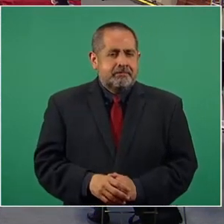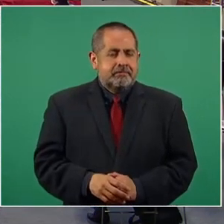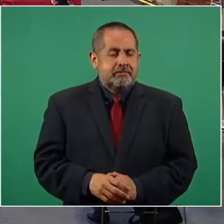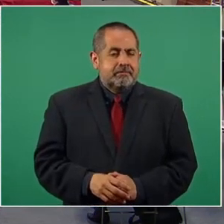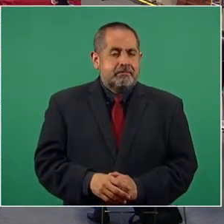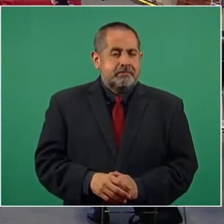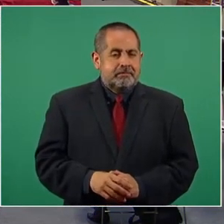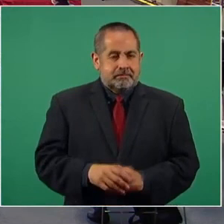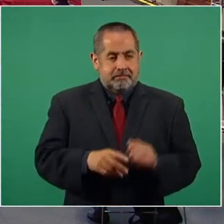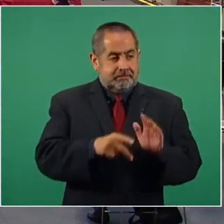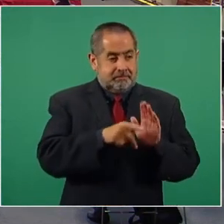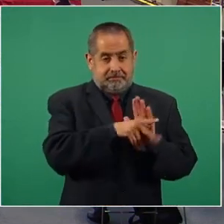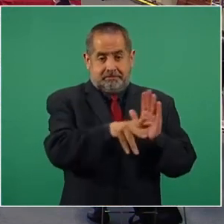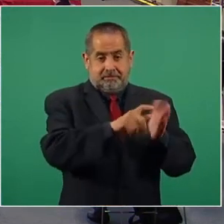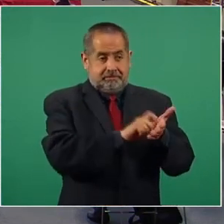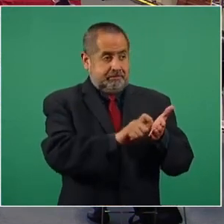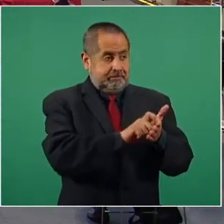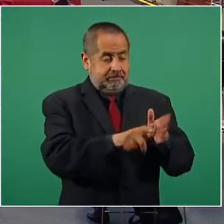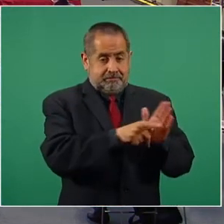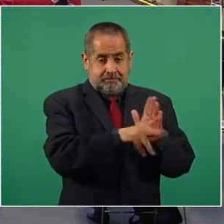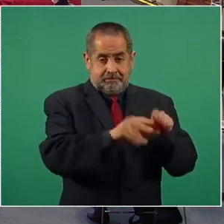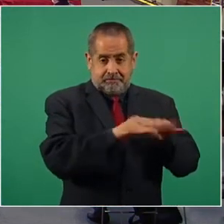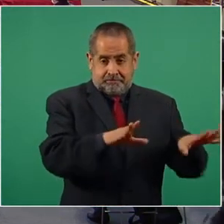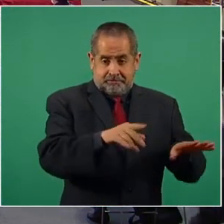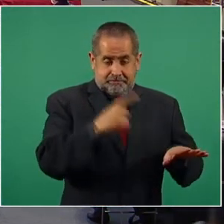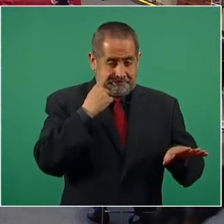hablando de periodismo,